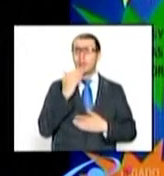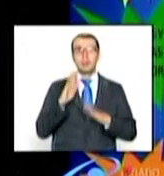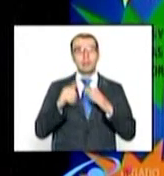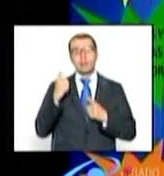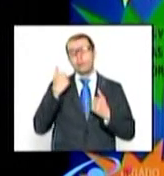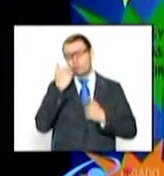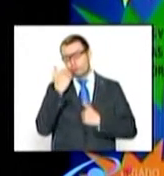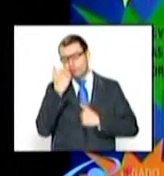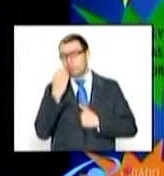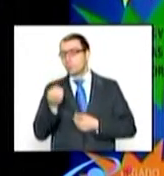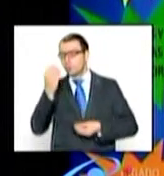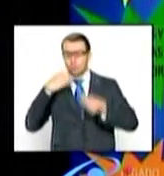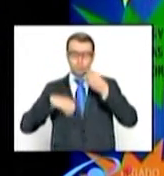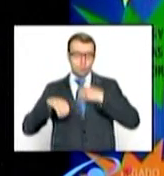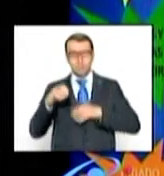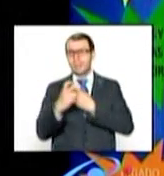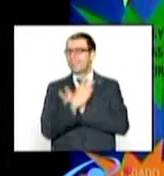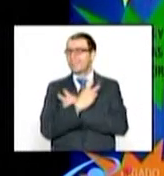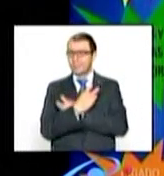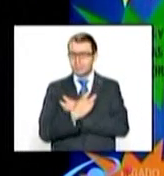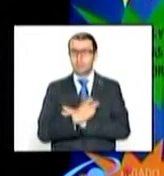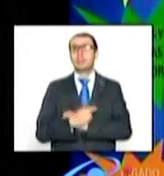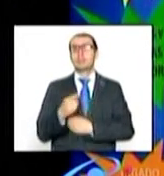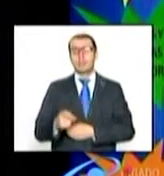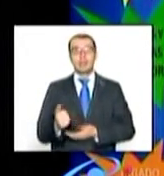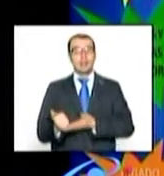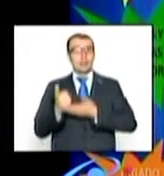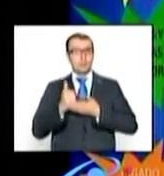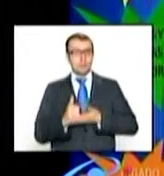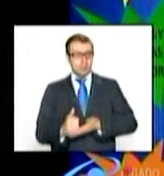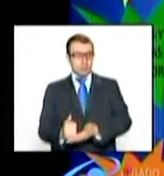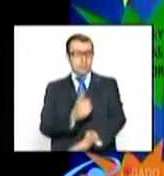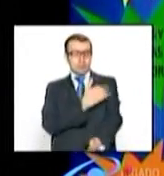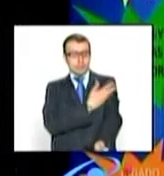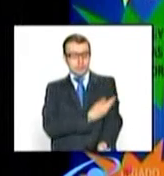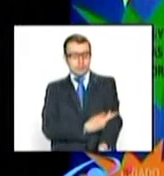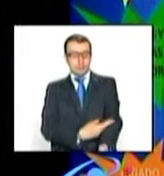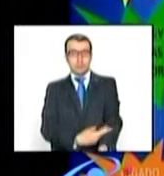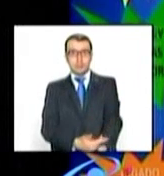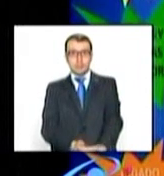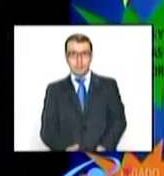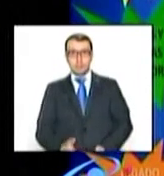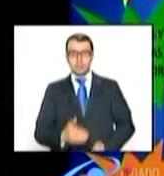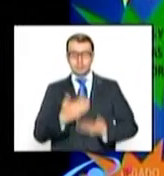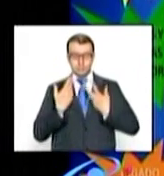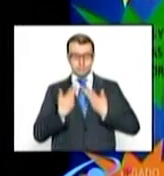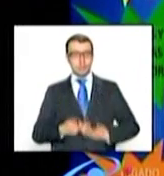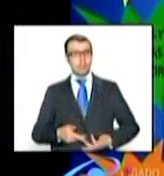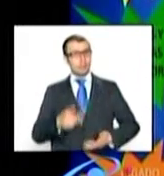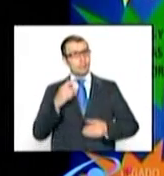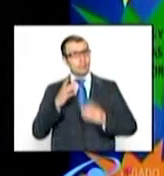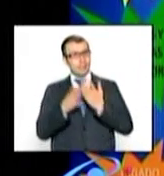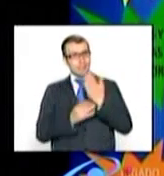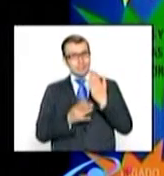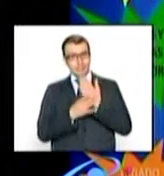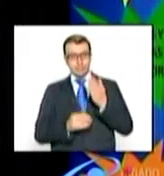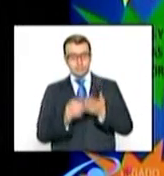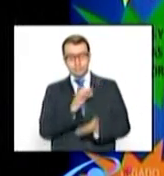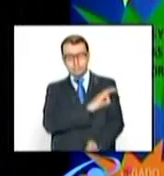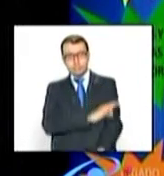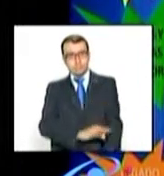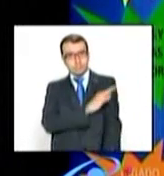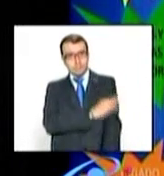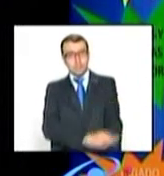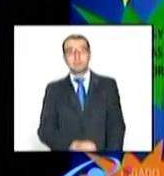en los pacientes y la enfermedad arteriovascular, la enfermedad que tiene que ver con las placas de colesterol a nivel de los vasos sanguíneos. La quelación